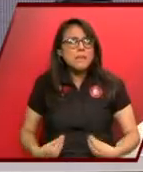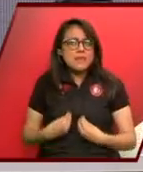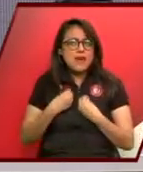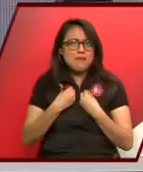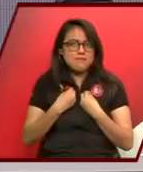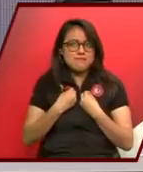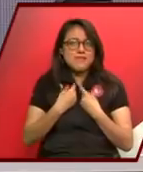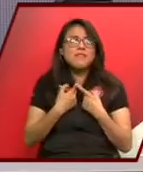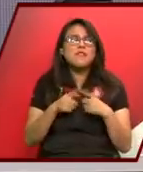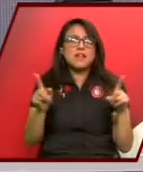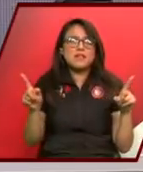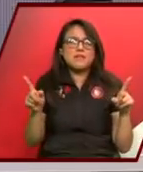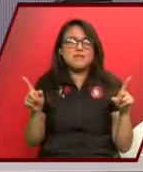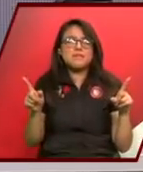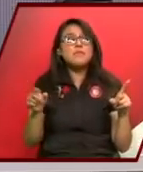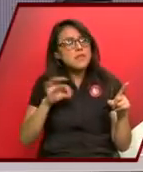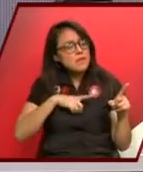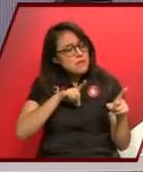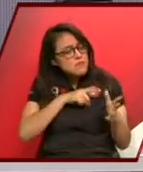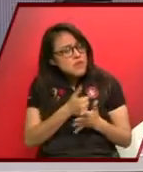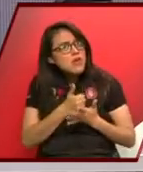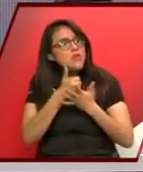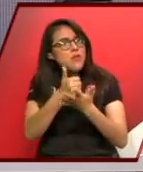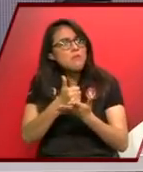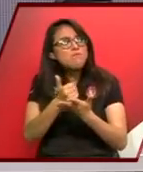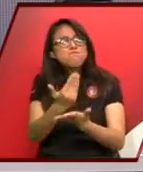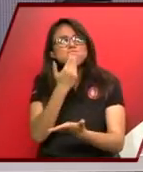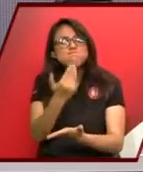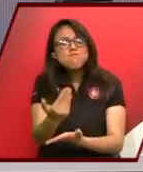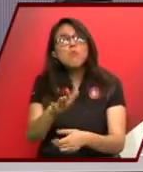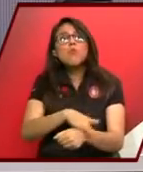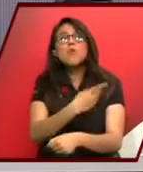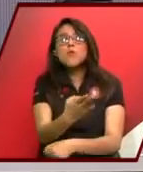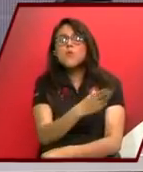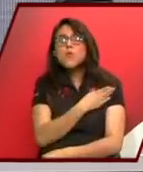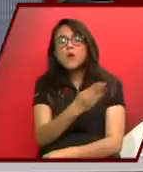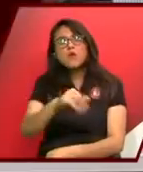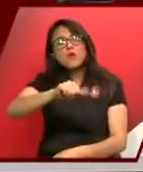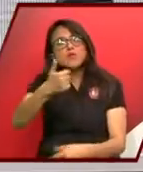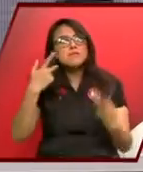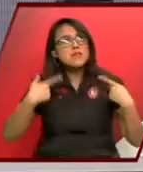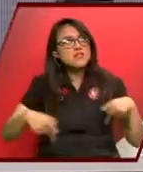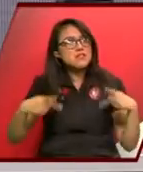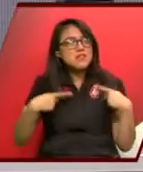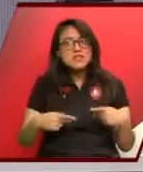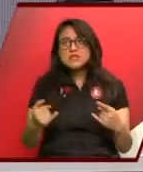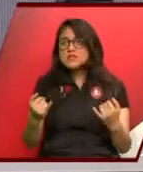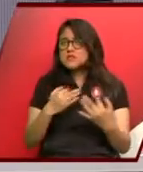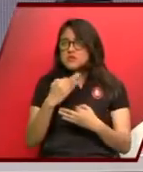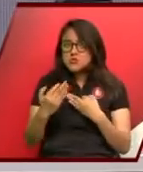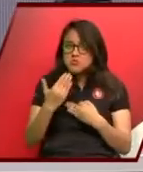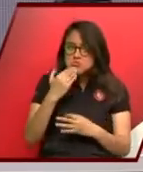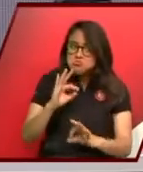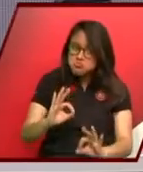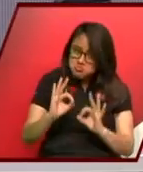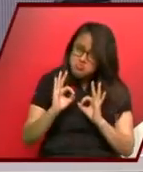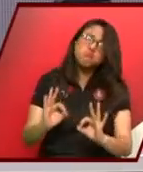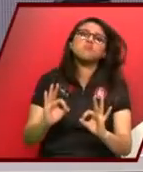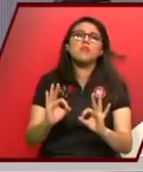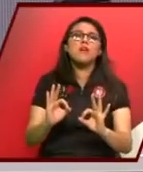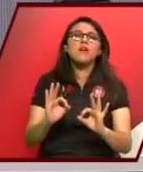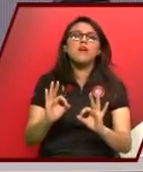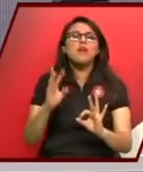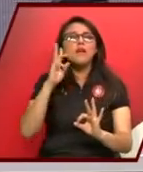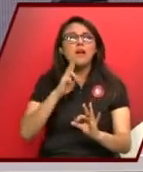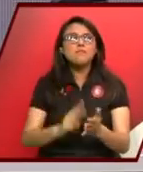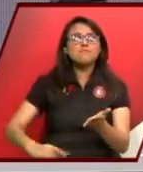vivir. Por el contrario, apoyémoslo, porque es un gran ejemplo para otros que están perfectamente bien y